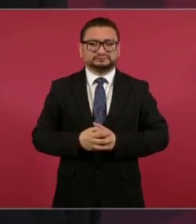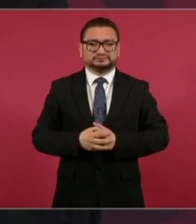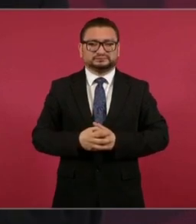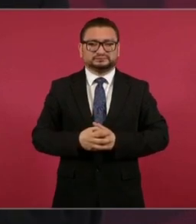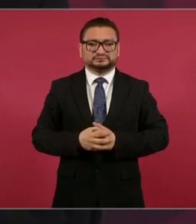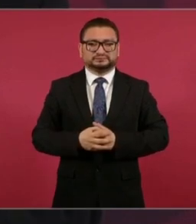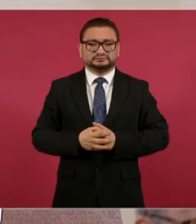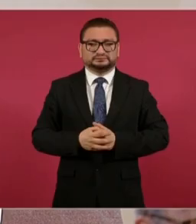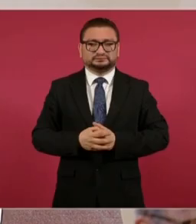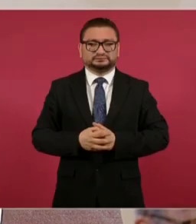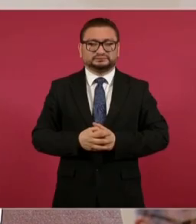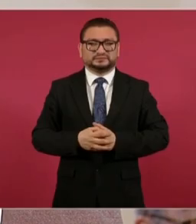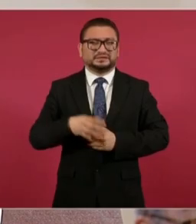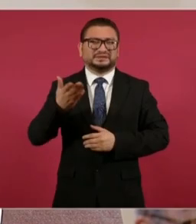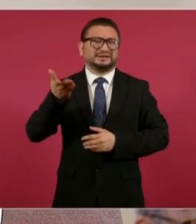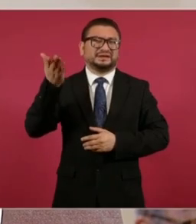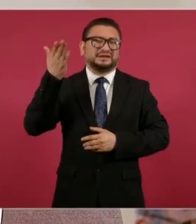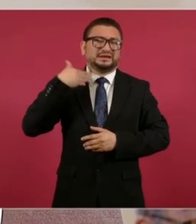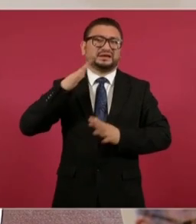lo